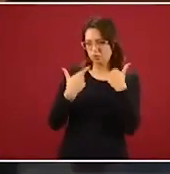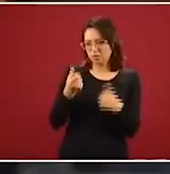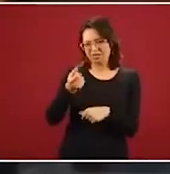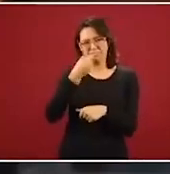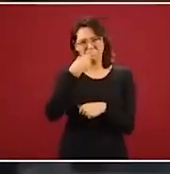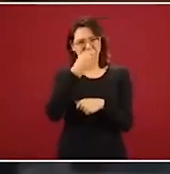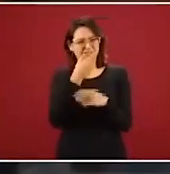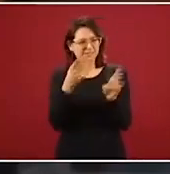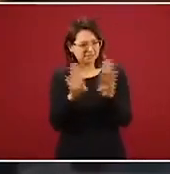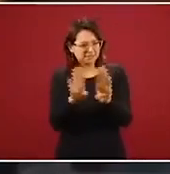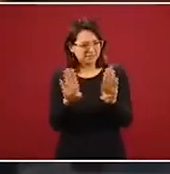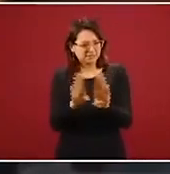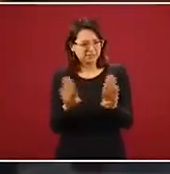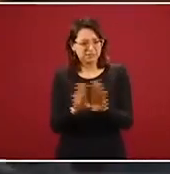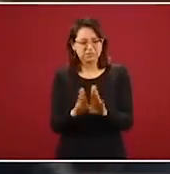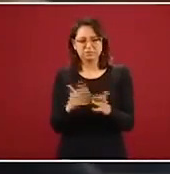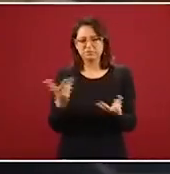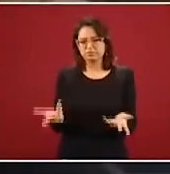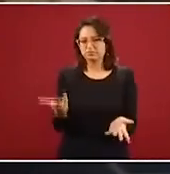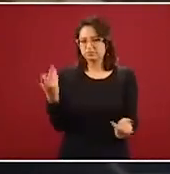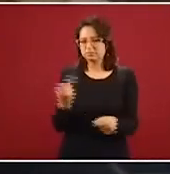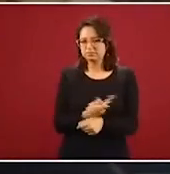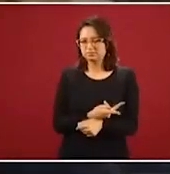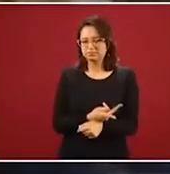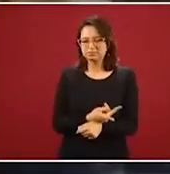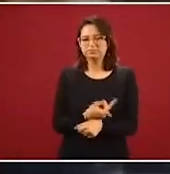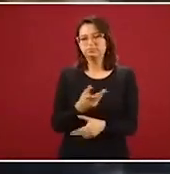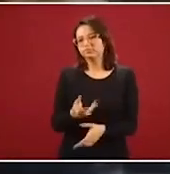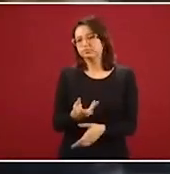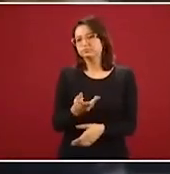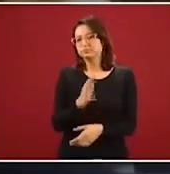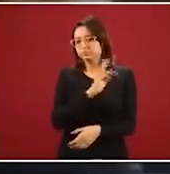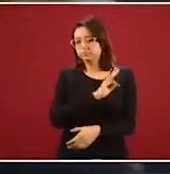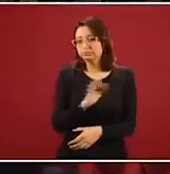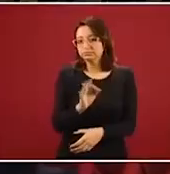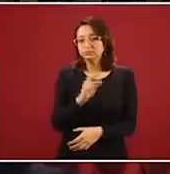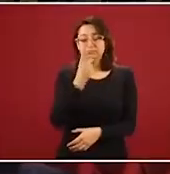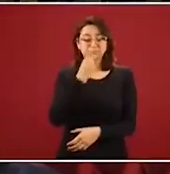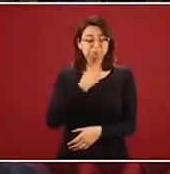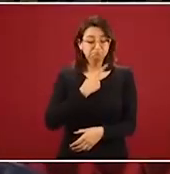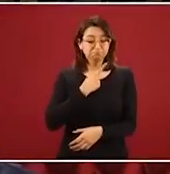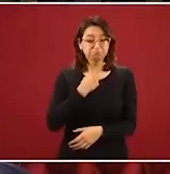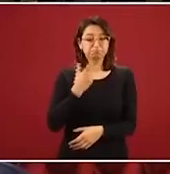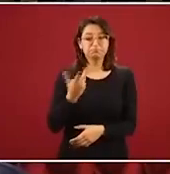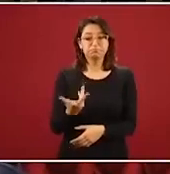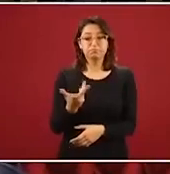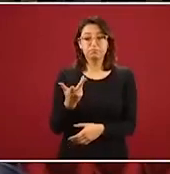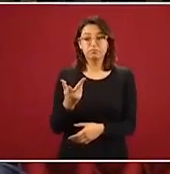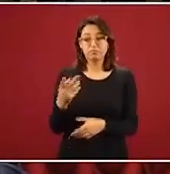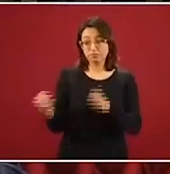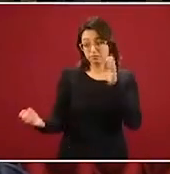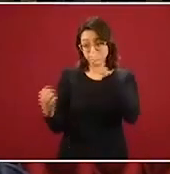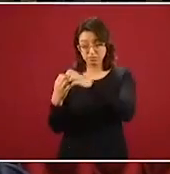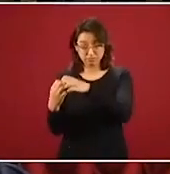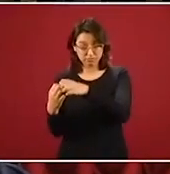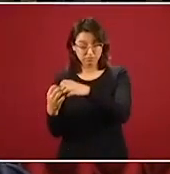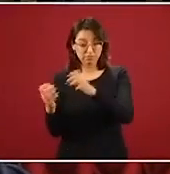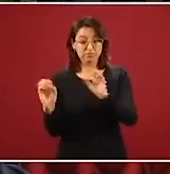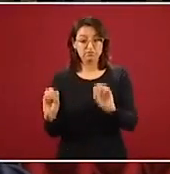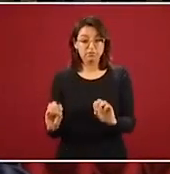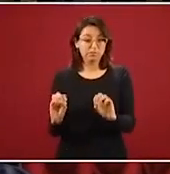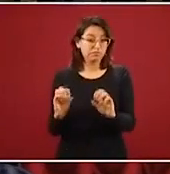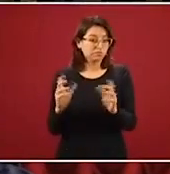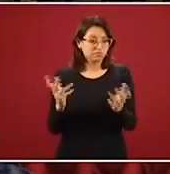militares, y pues me están diciendo que no tenían ese medicamento. Nada más saber si las están engañando, porque nos enseñaron